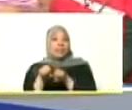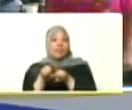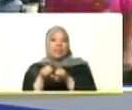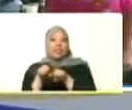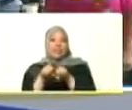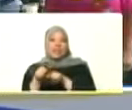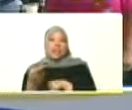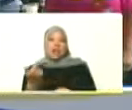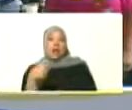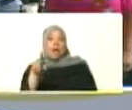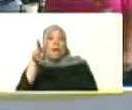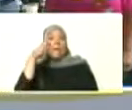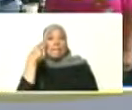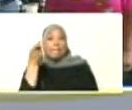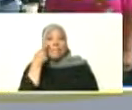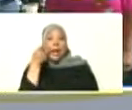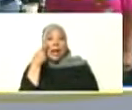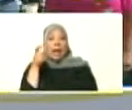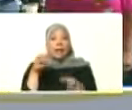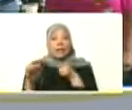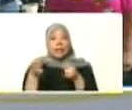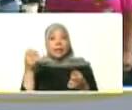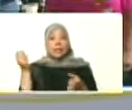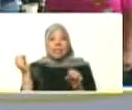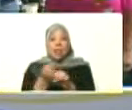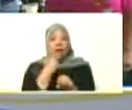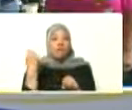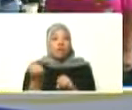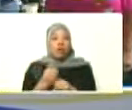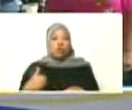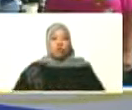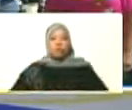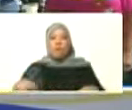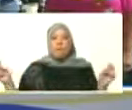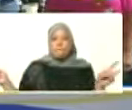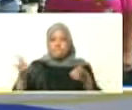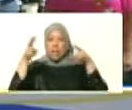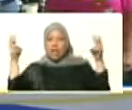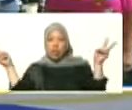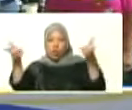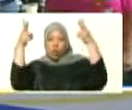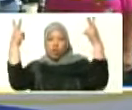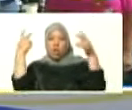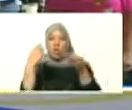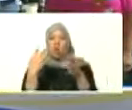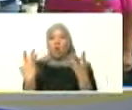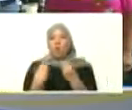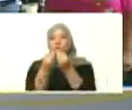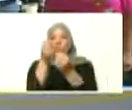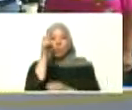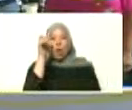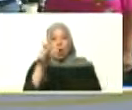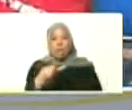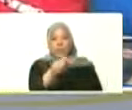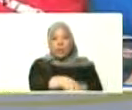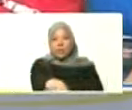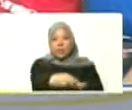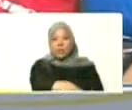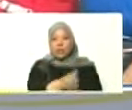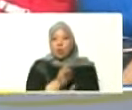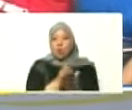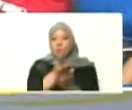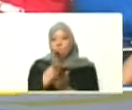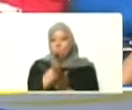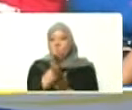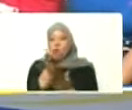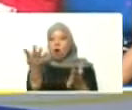pónganse las pilas, que aquí vamos, mira, cabalgando, victorioso, junto al pueblo, siempre